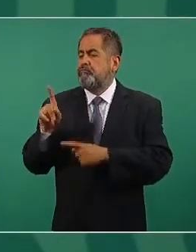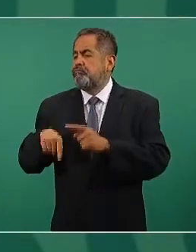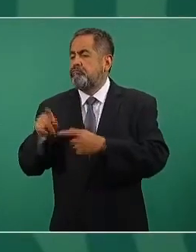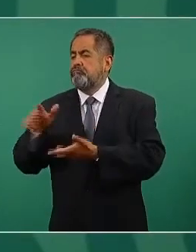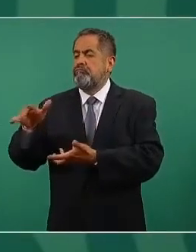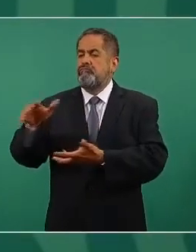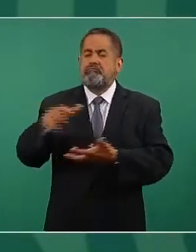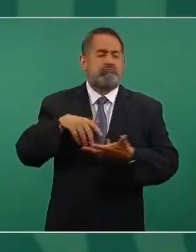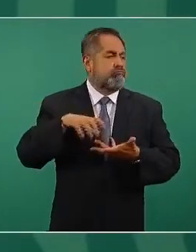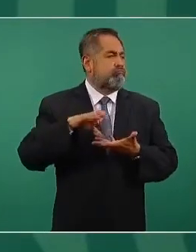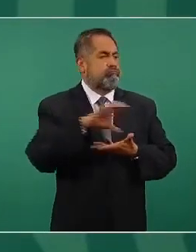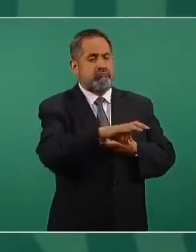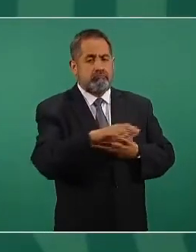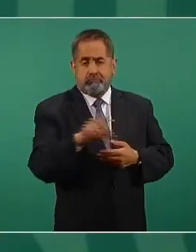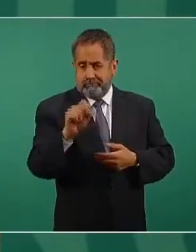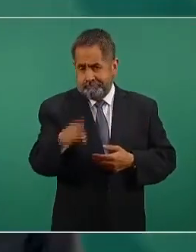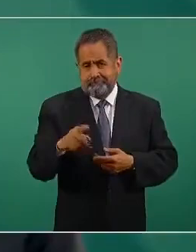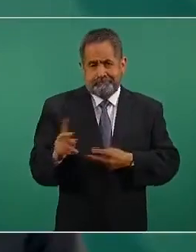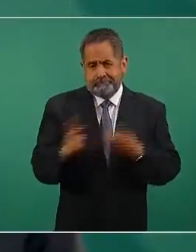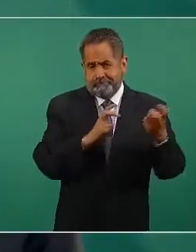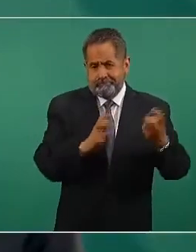Y eso también fue un robo.